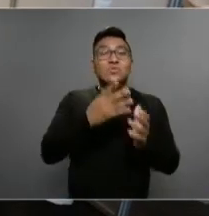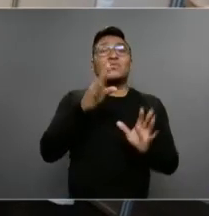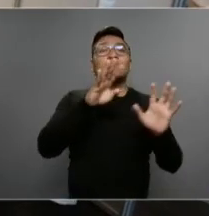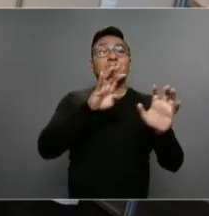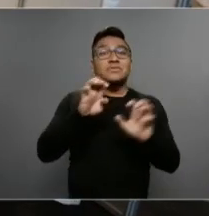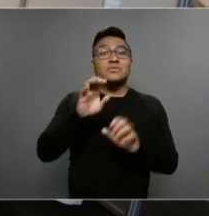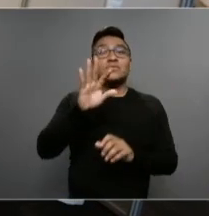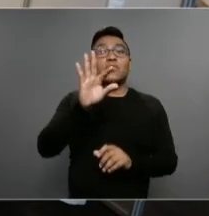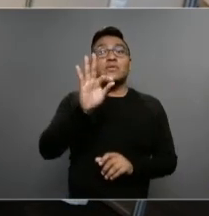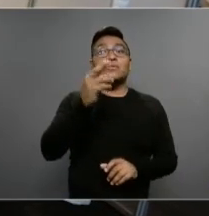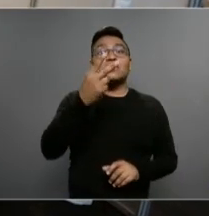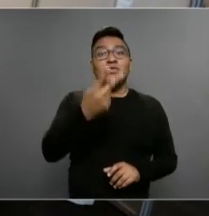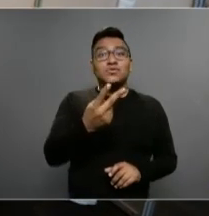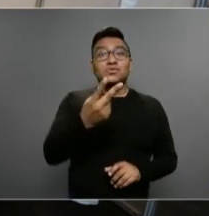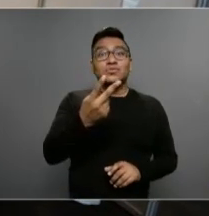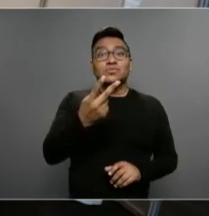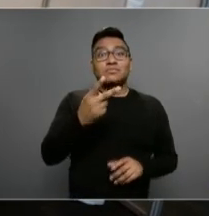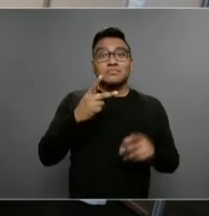103,942,